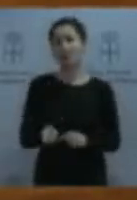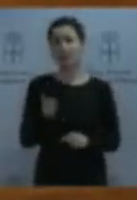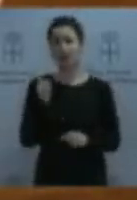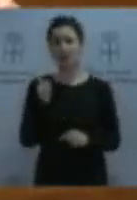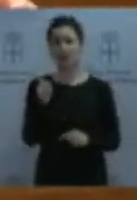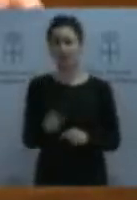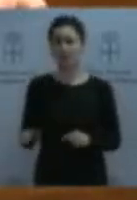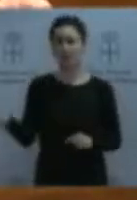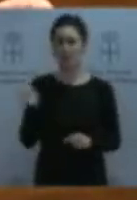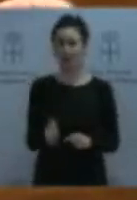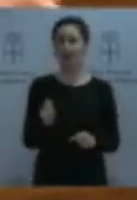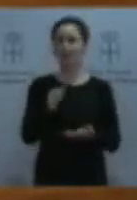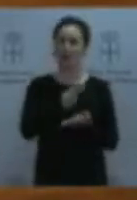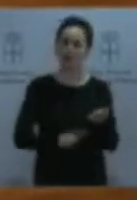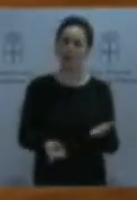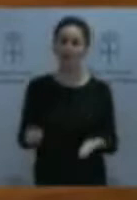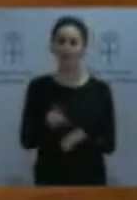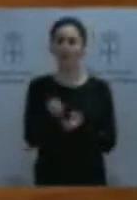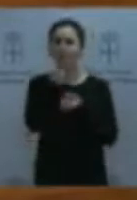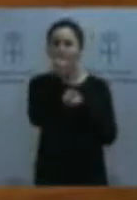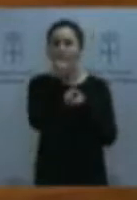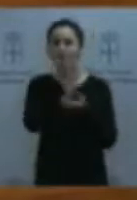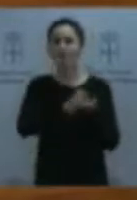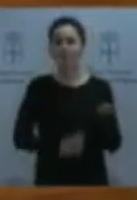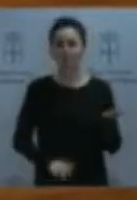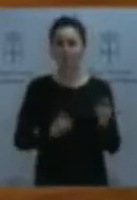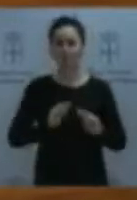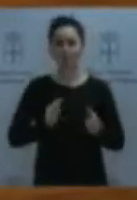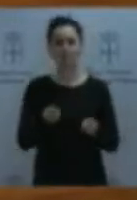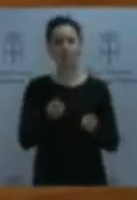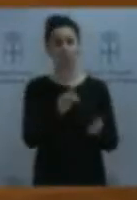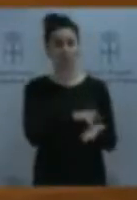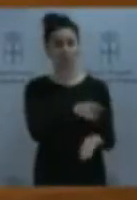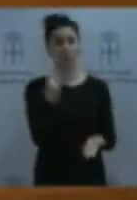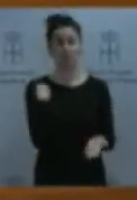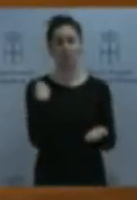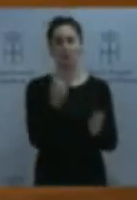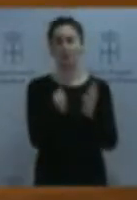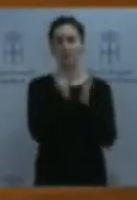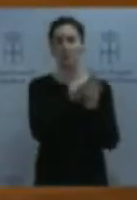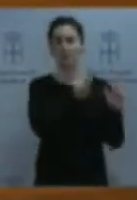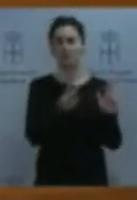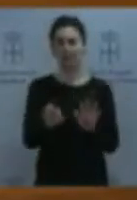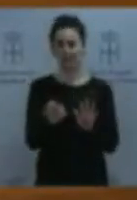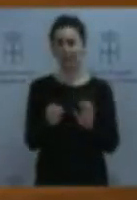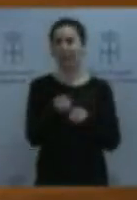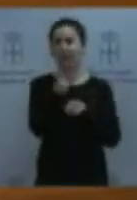informe, en este caso, en respuesta a su pregunta. El artículo 70 del texto refundido de la Ley del Estatuto Básico del Empleado Público, aprobado por